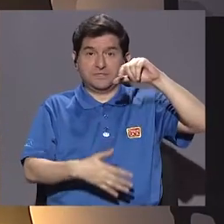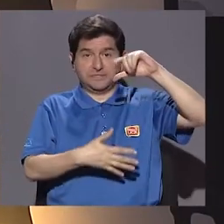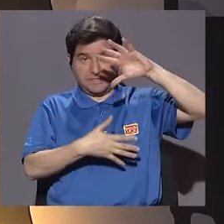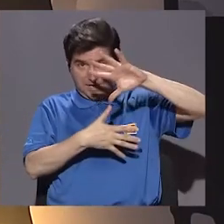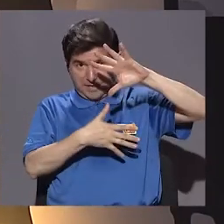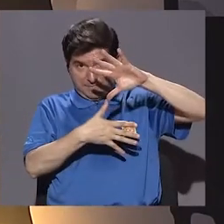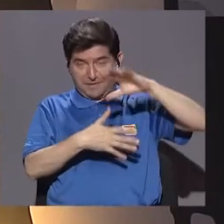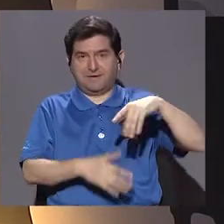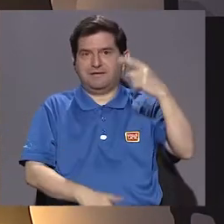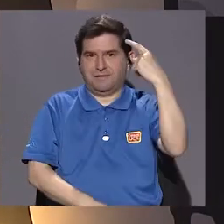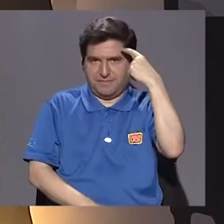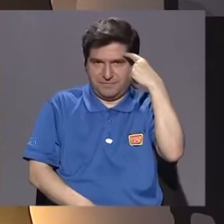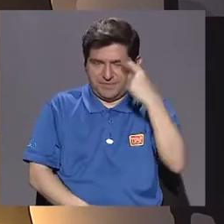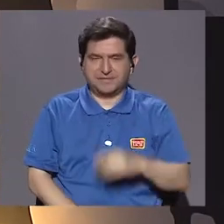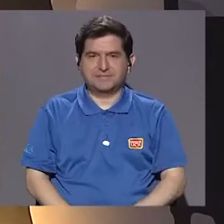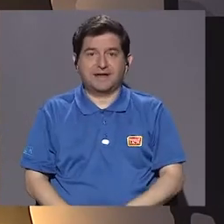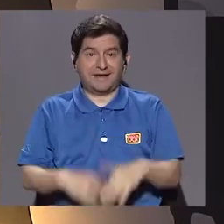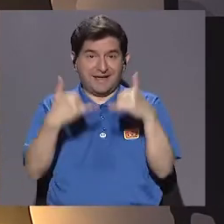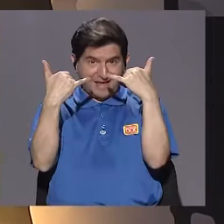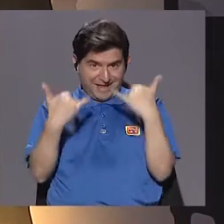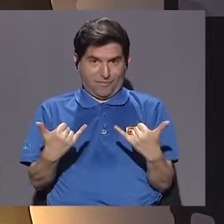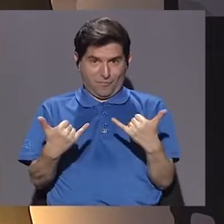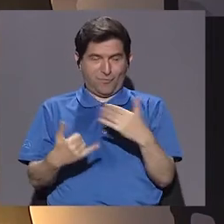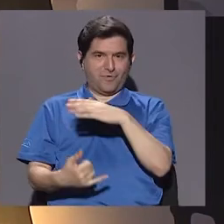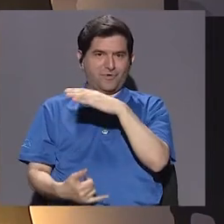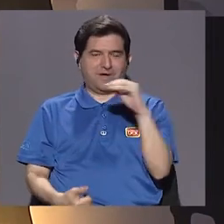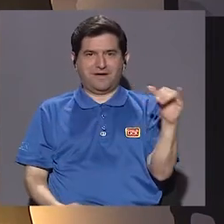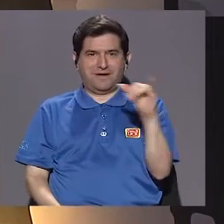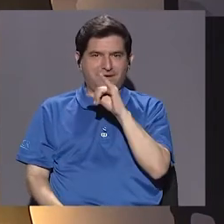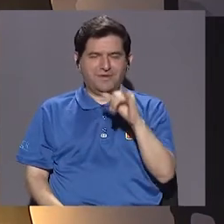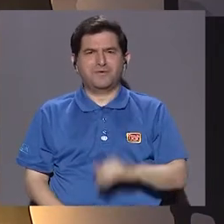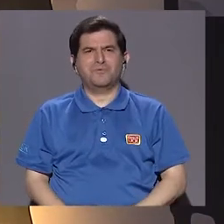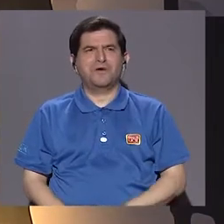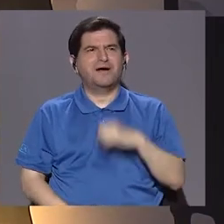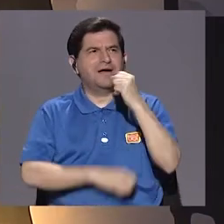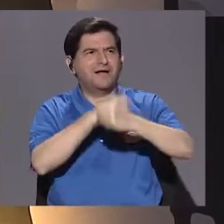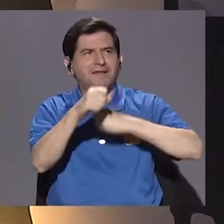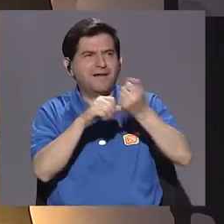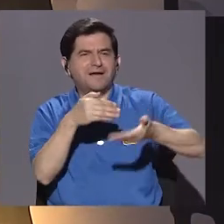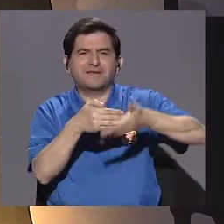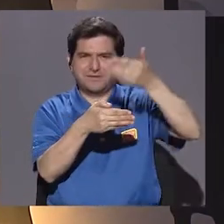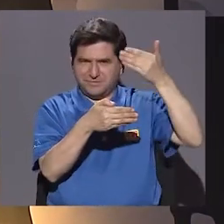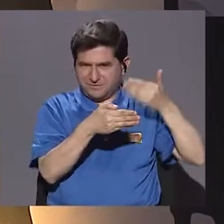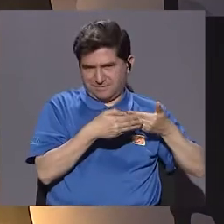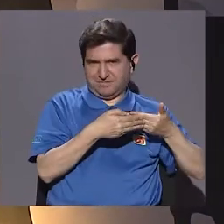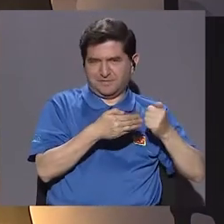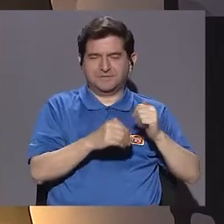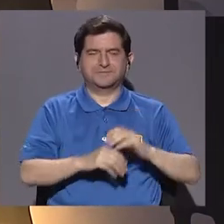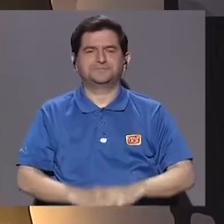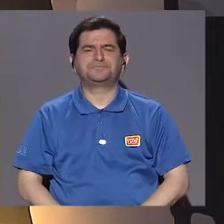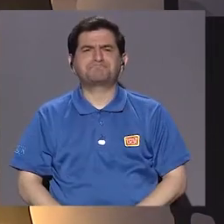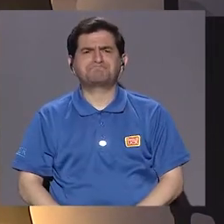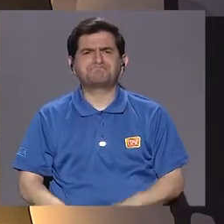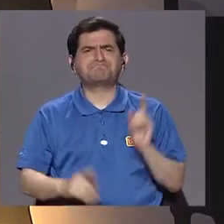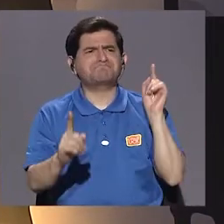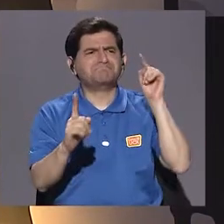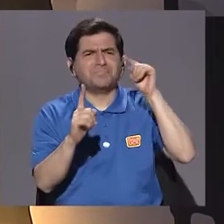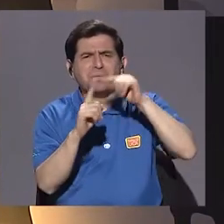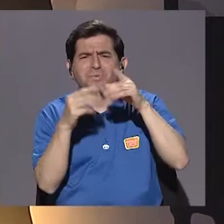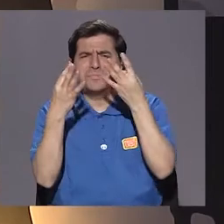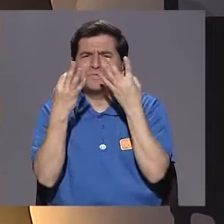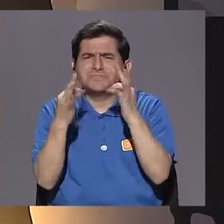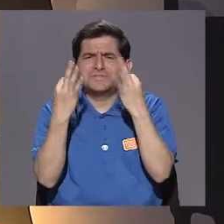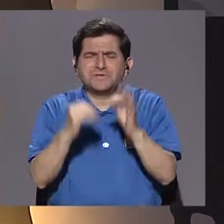tanto en el presente como unas décadas atrás con el propósito de hacer un